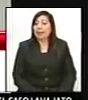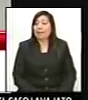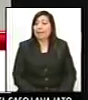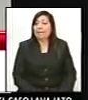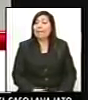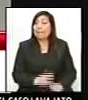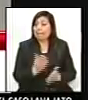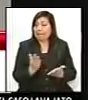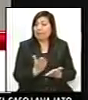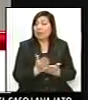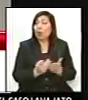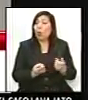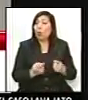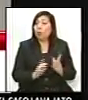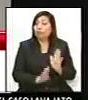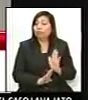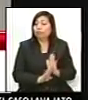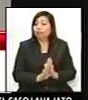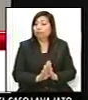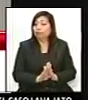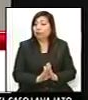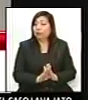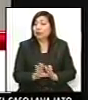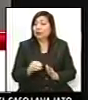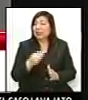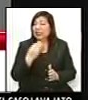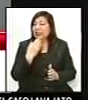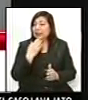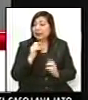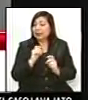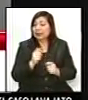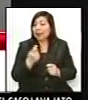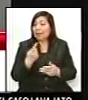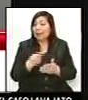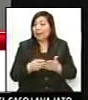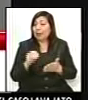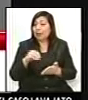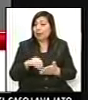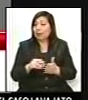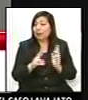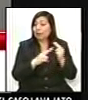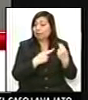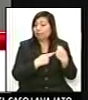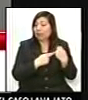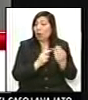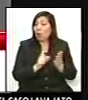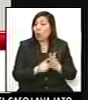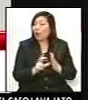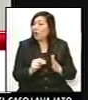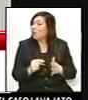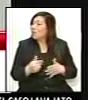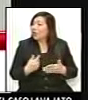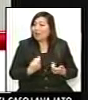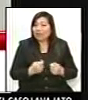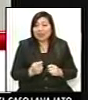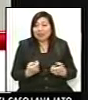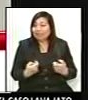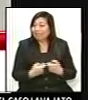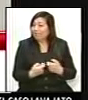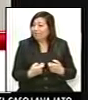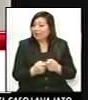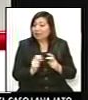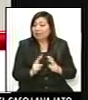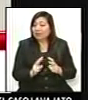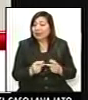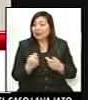El problema surgió porque Electroperú, a quien se designó para que cumpla ese rol, luego no podía vender esa energía que se